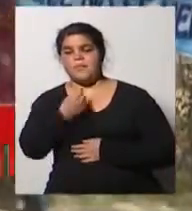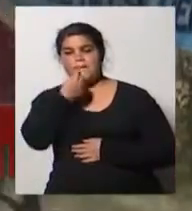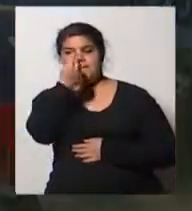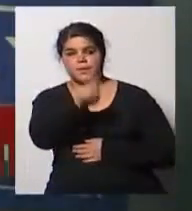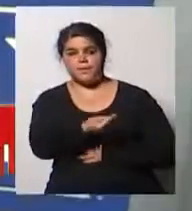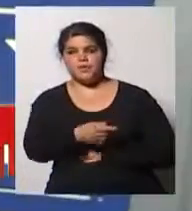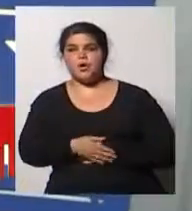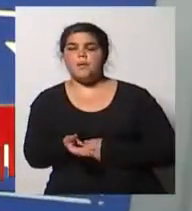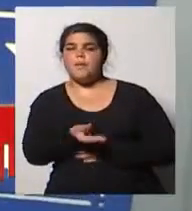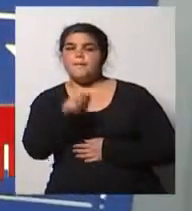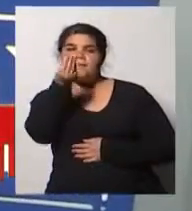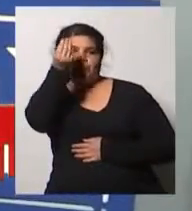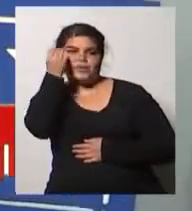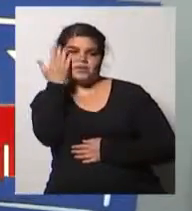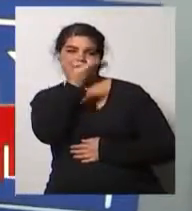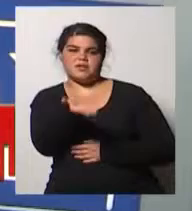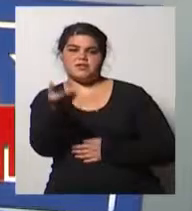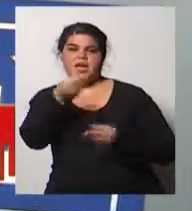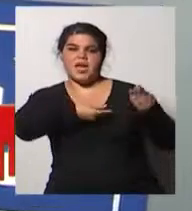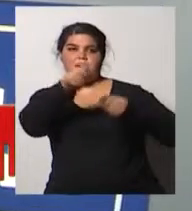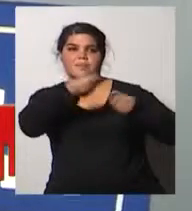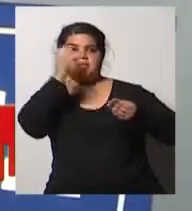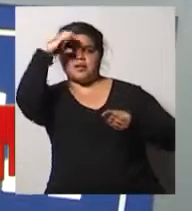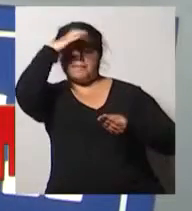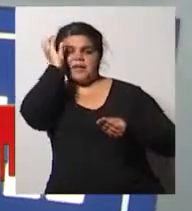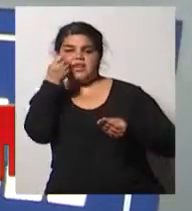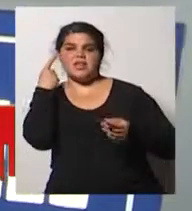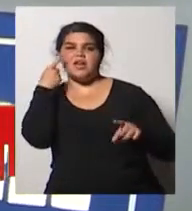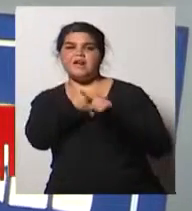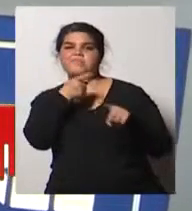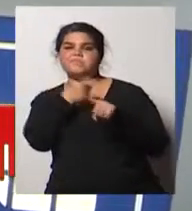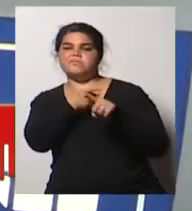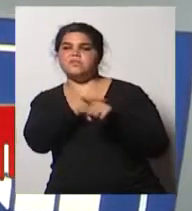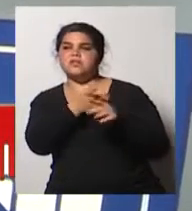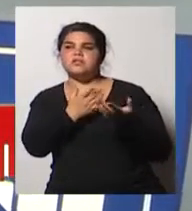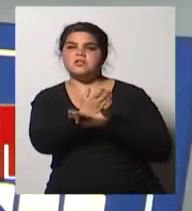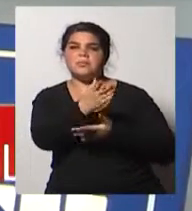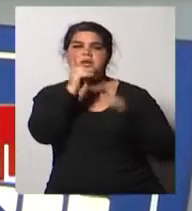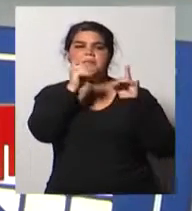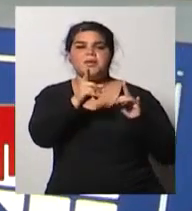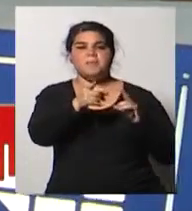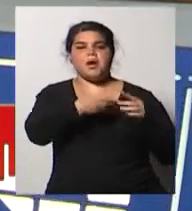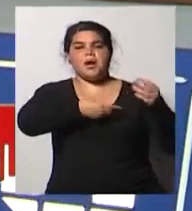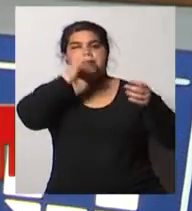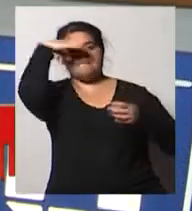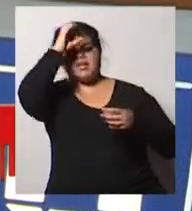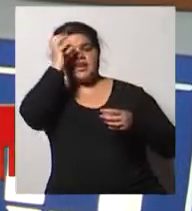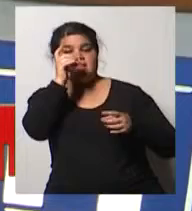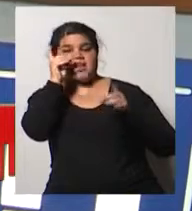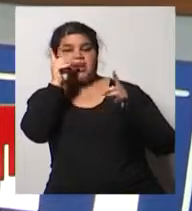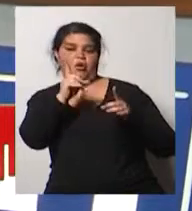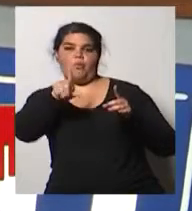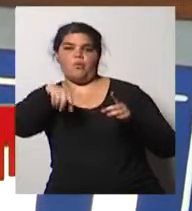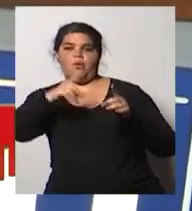veces desde los empresarios mineros también reclaman que no se regula de la misma manera que se regula la minería a otras industrias como